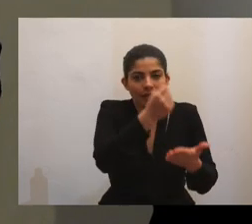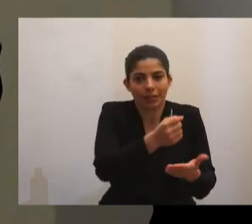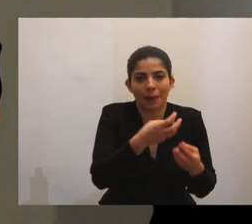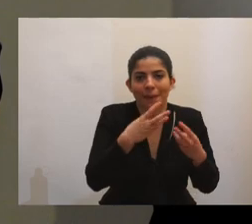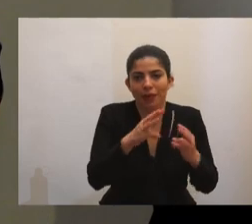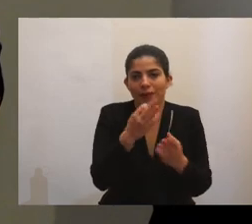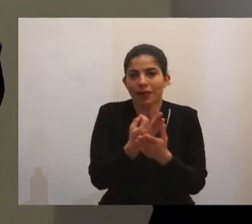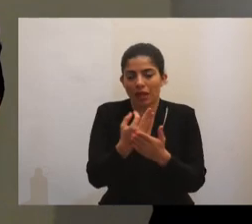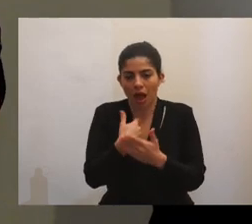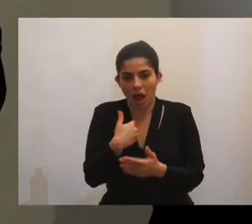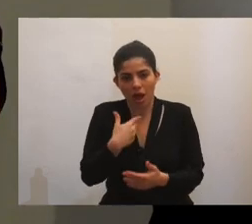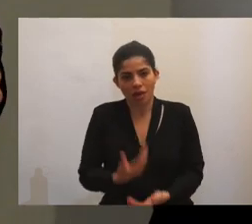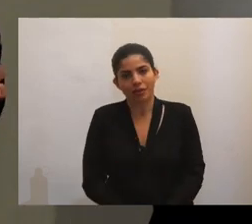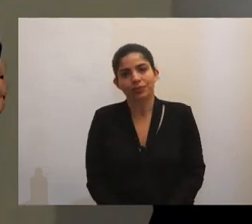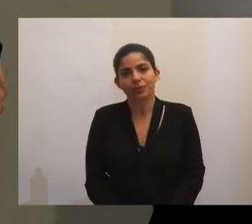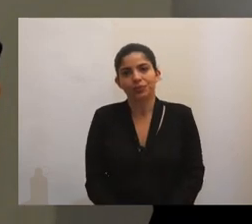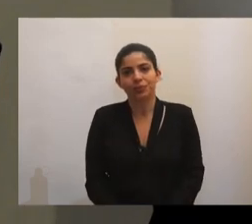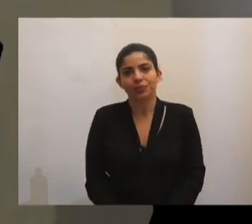mecanismos financieros.